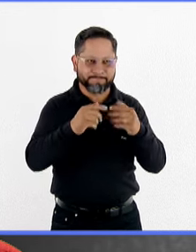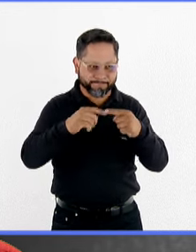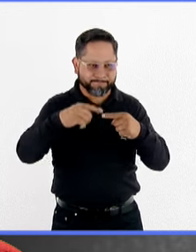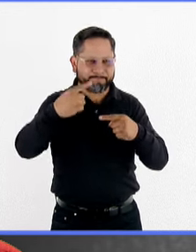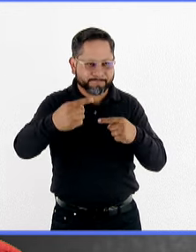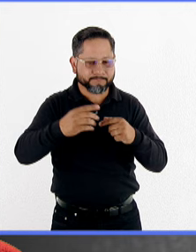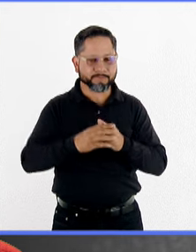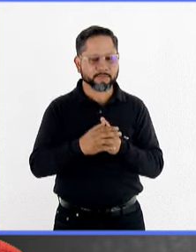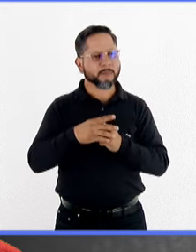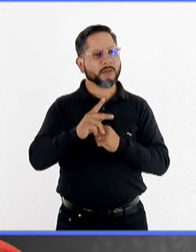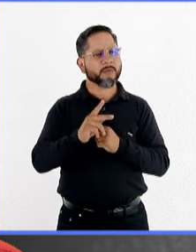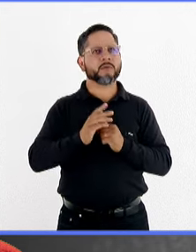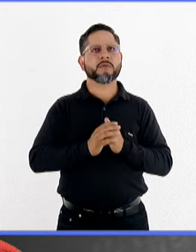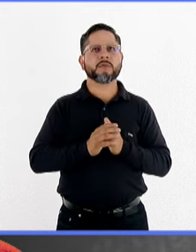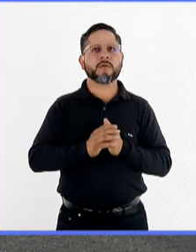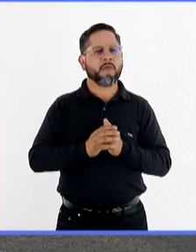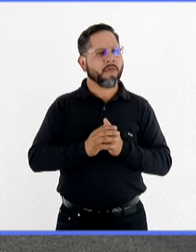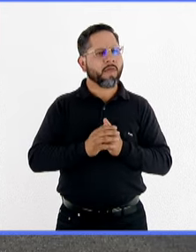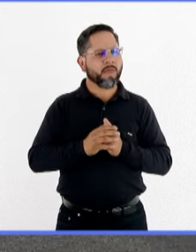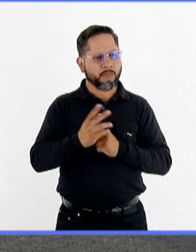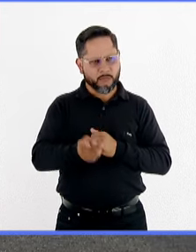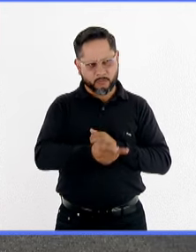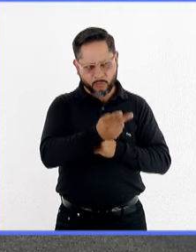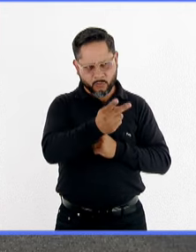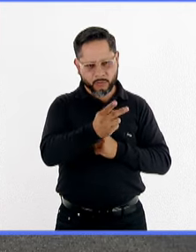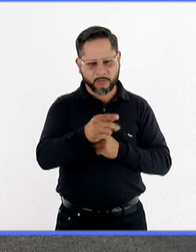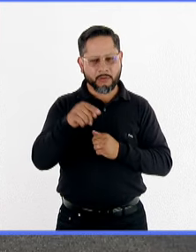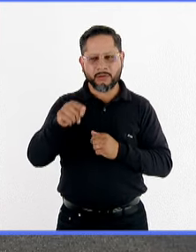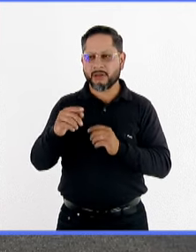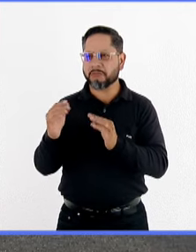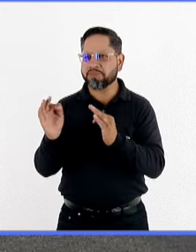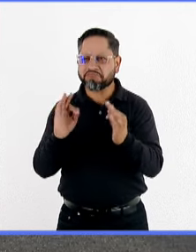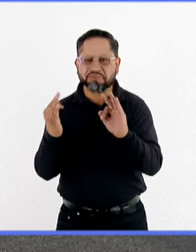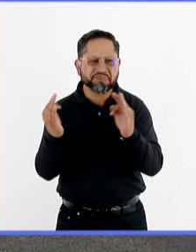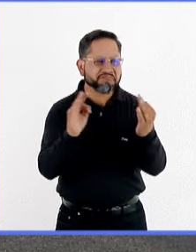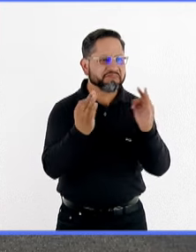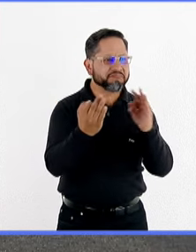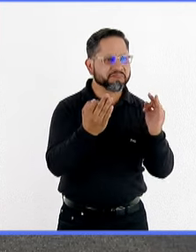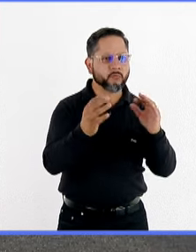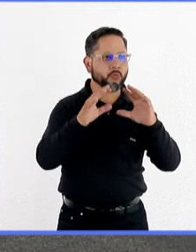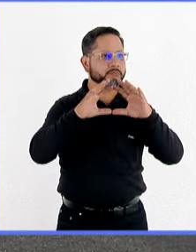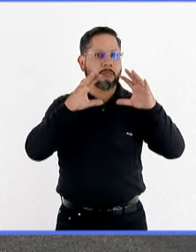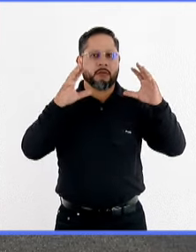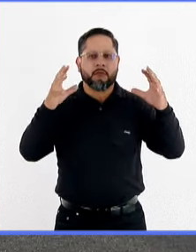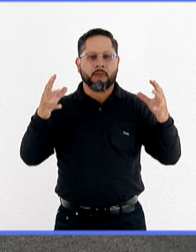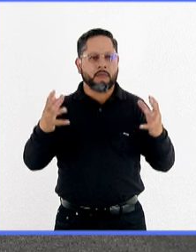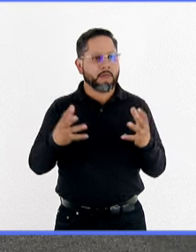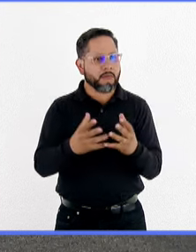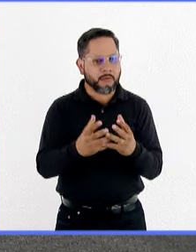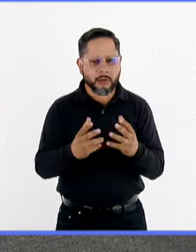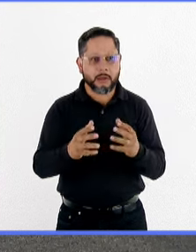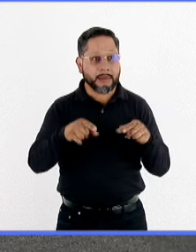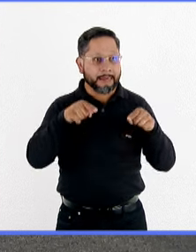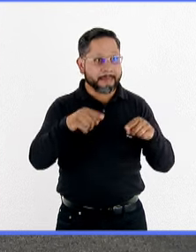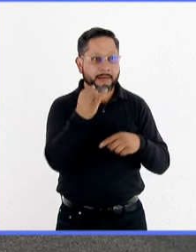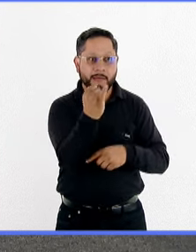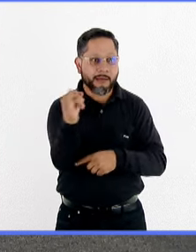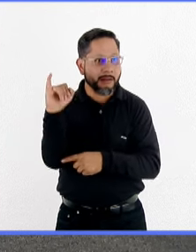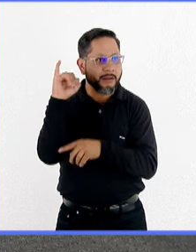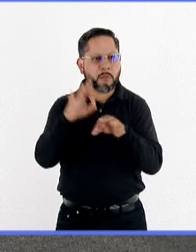el impacto a nivel local, global, el cuidado y la existencia de espacios como este.